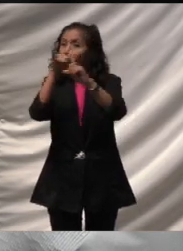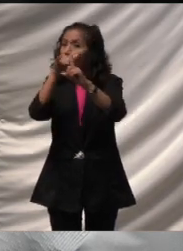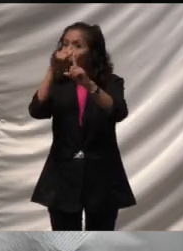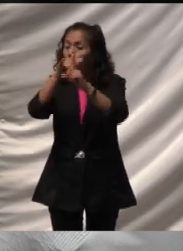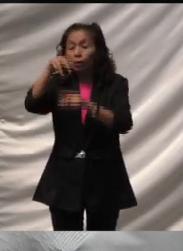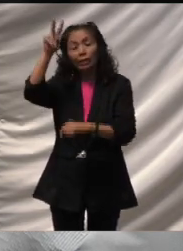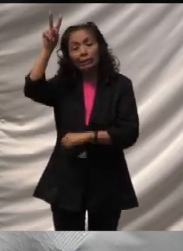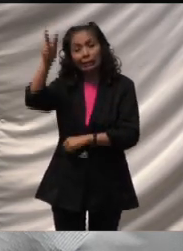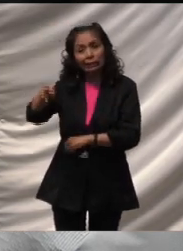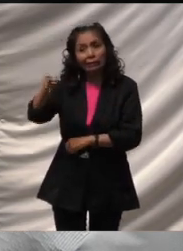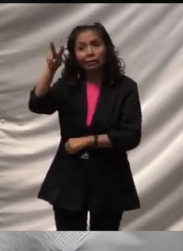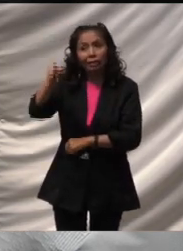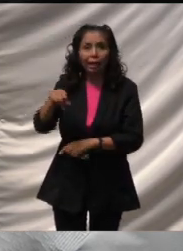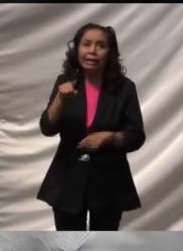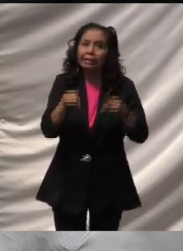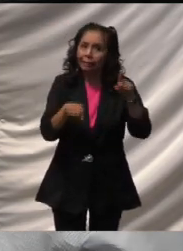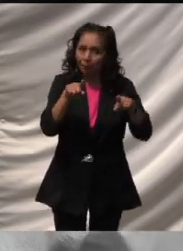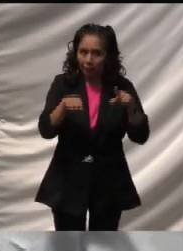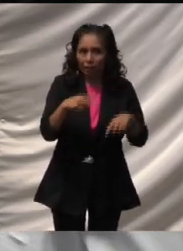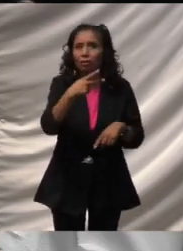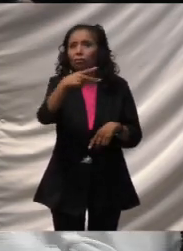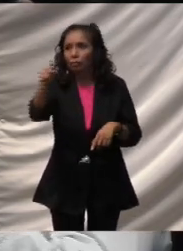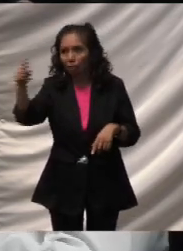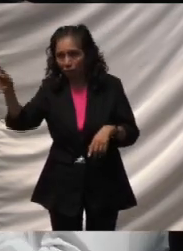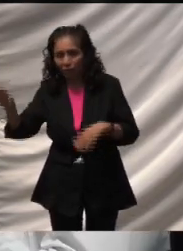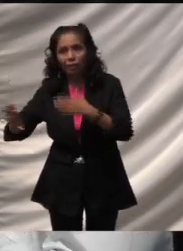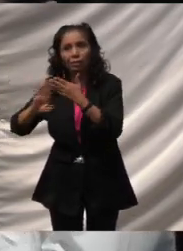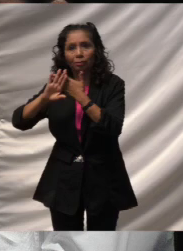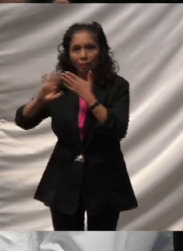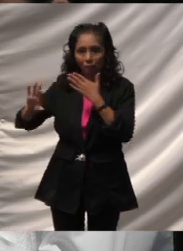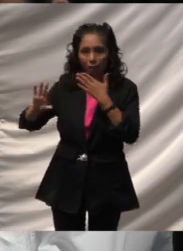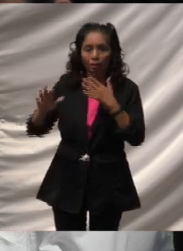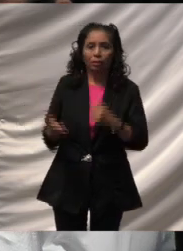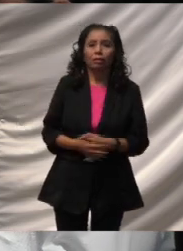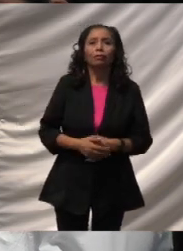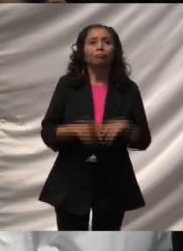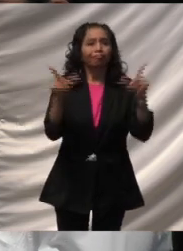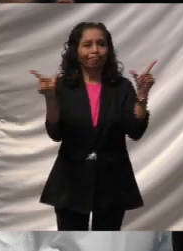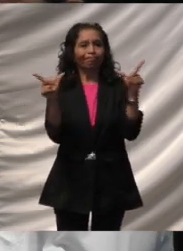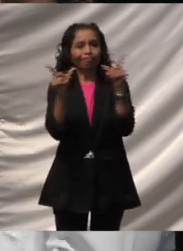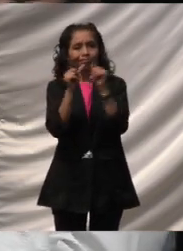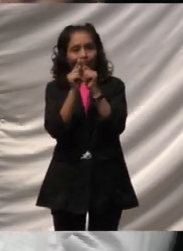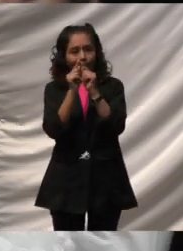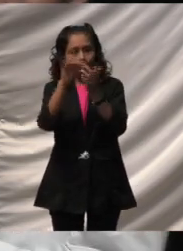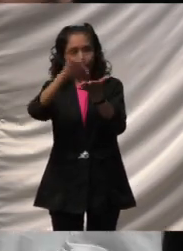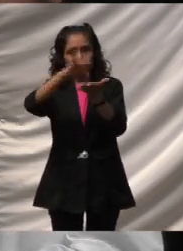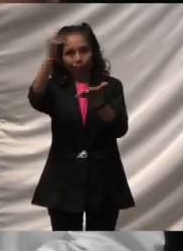realidad y depende de nosotros combatirlo. En cuanto, muchísimas gracias.